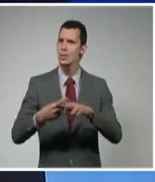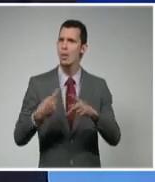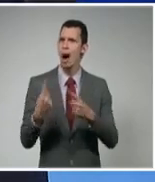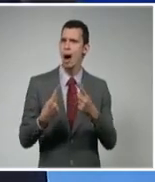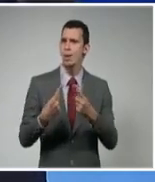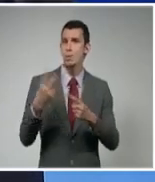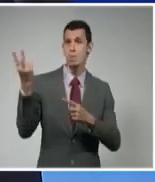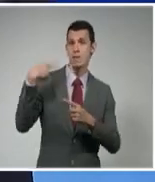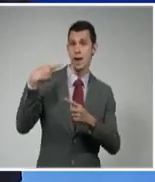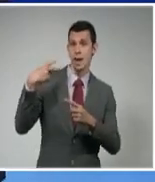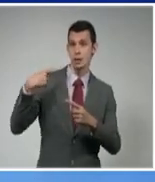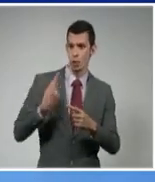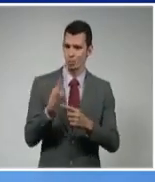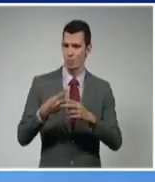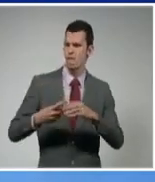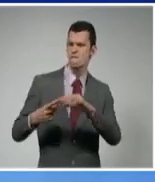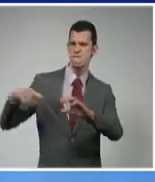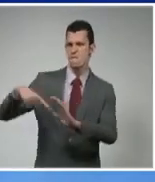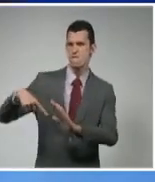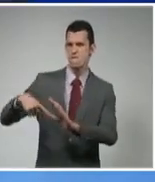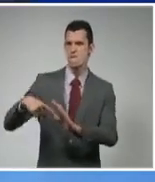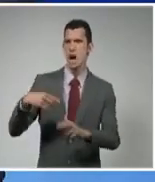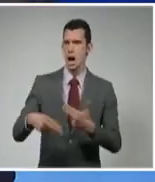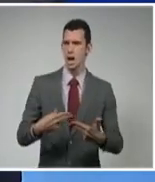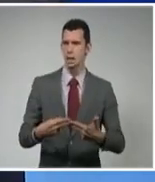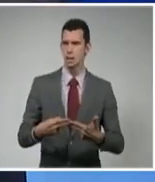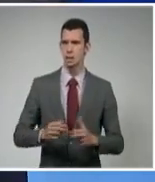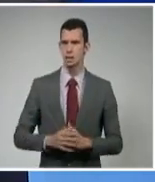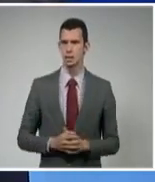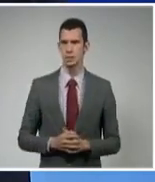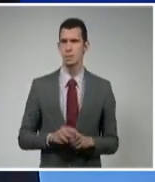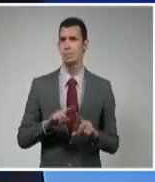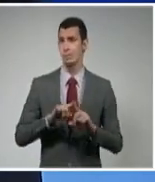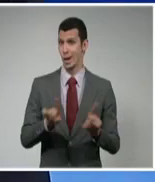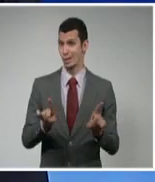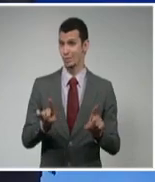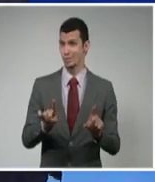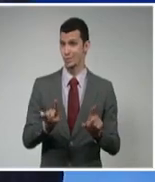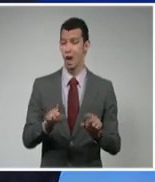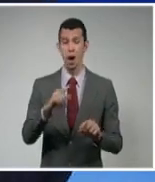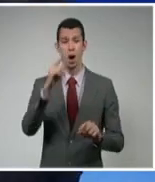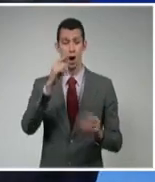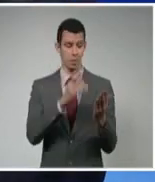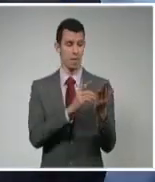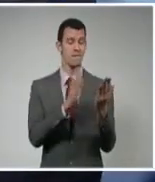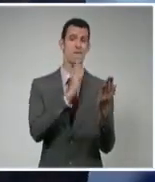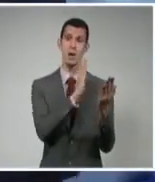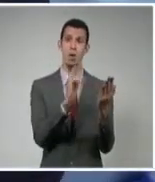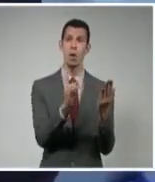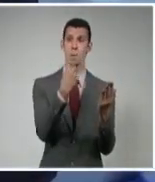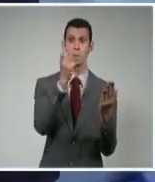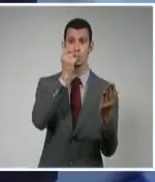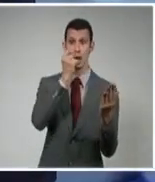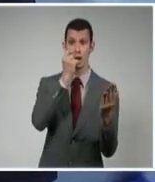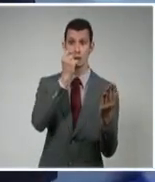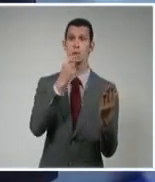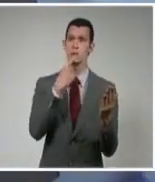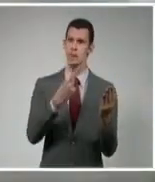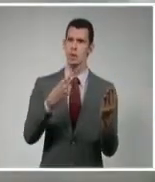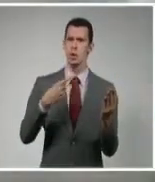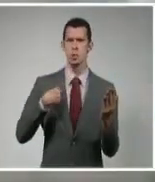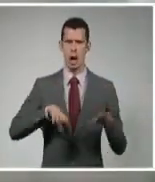no ejecutar la acción. O sea, cobró y después no quiso ejecutar. Vamos a ver qué ocurrió. Él lo explica. Adelante. Y